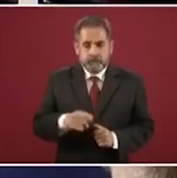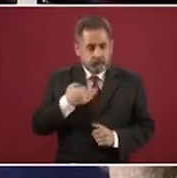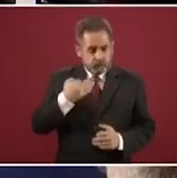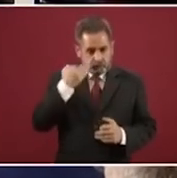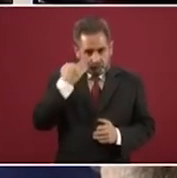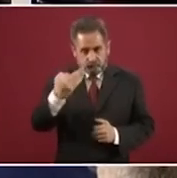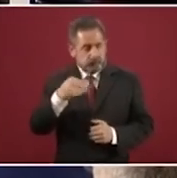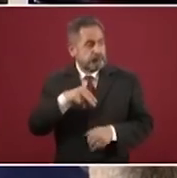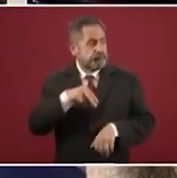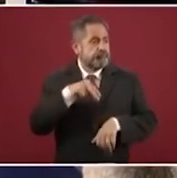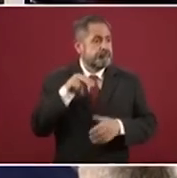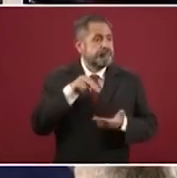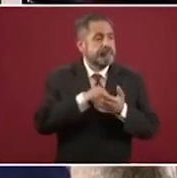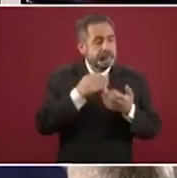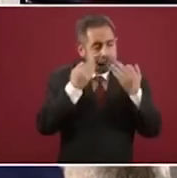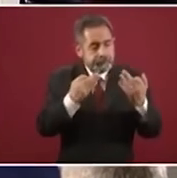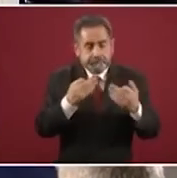constatar que